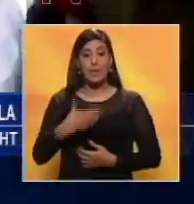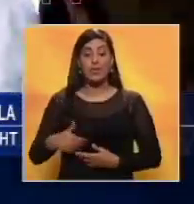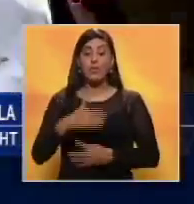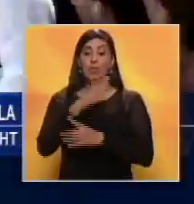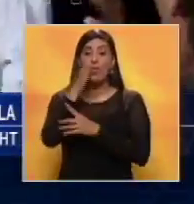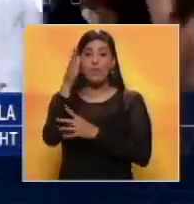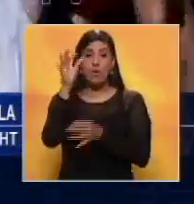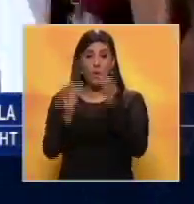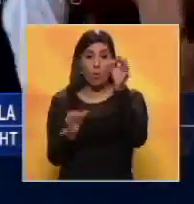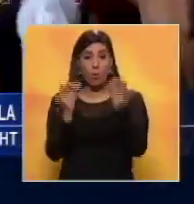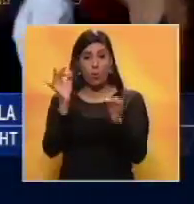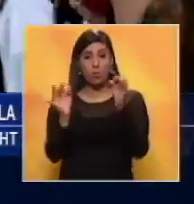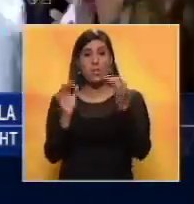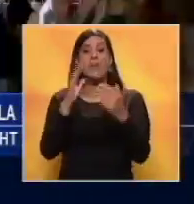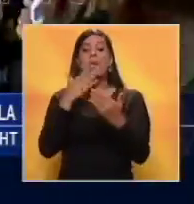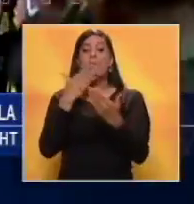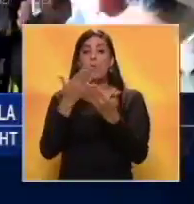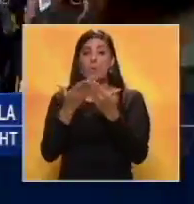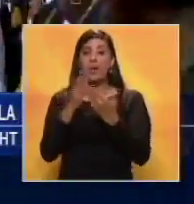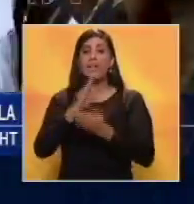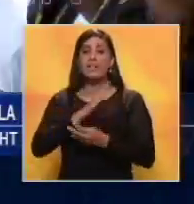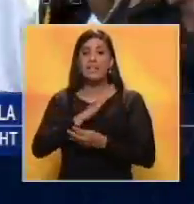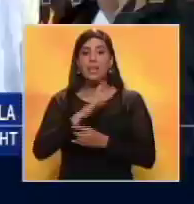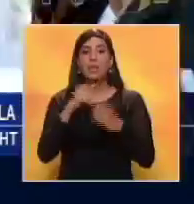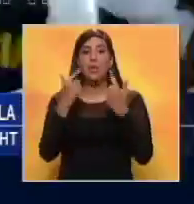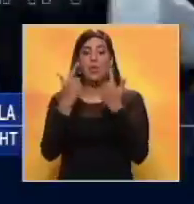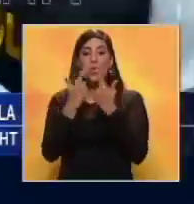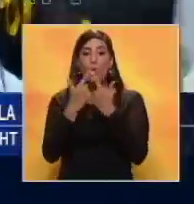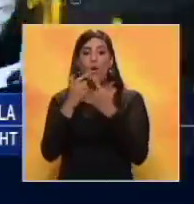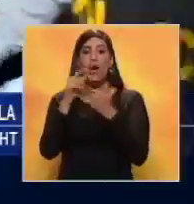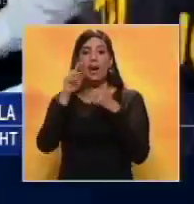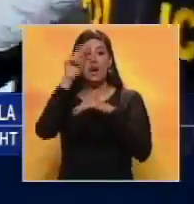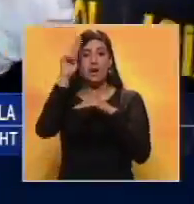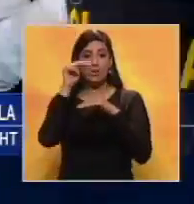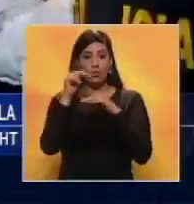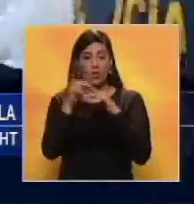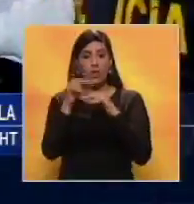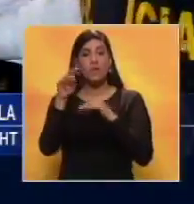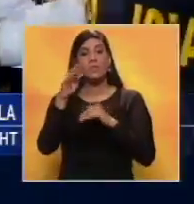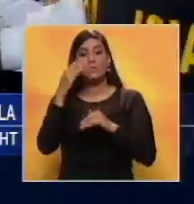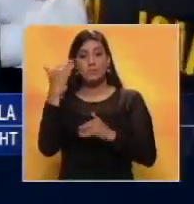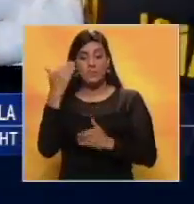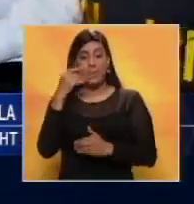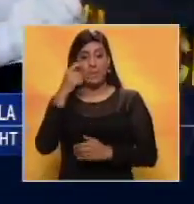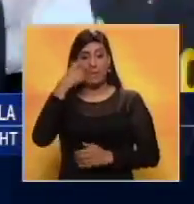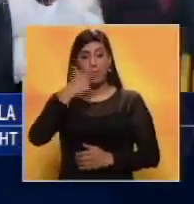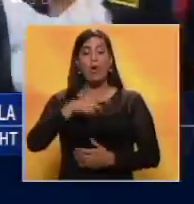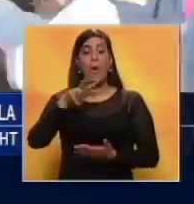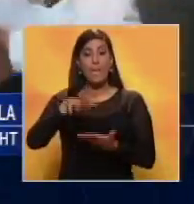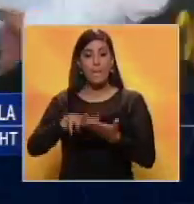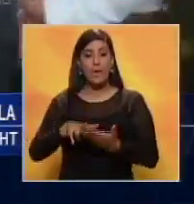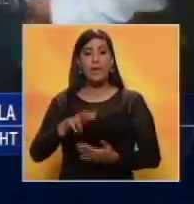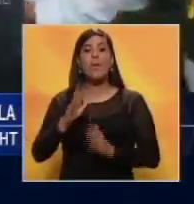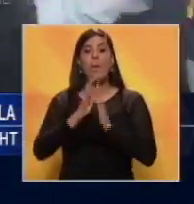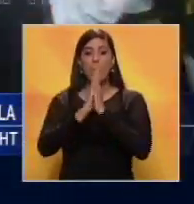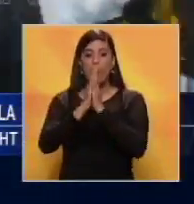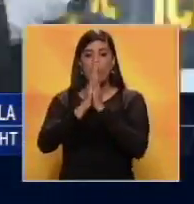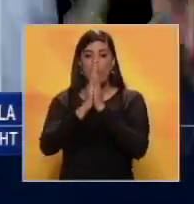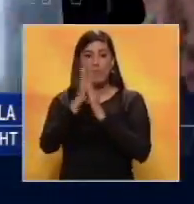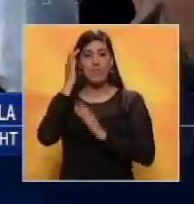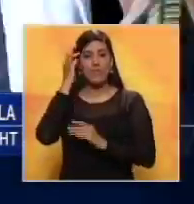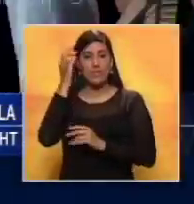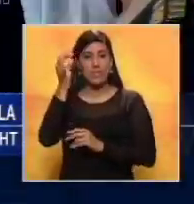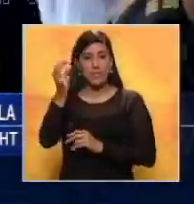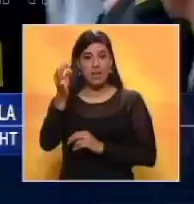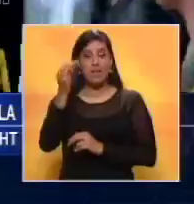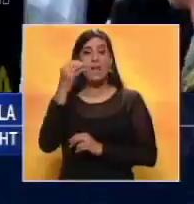al Palacio de Justicia después de presentarse a la Sala Penal Nacional, donde el magistrado aprobó el pedido de la